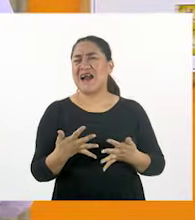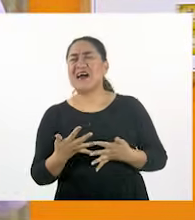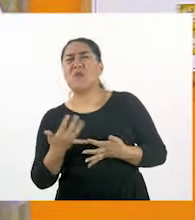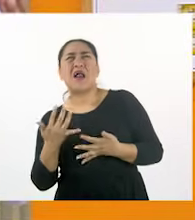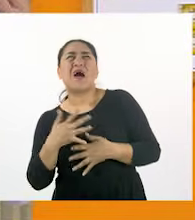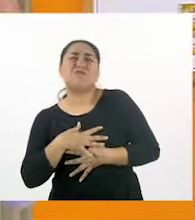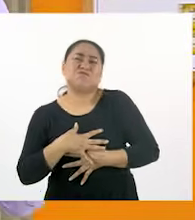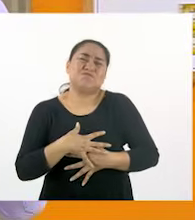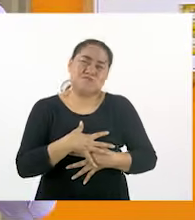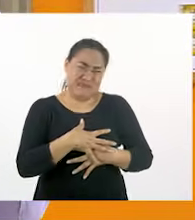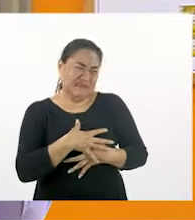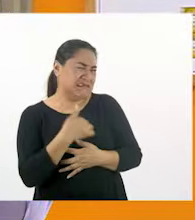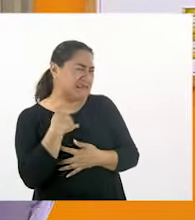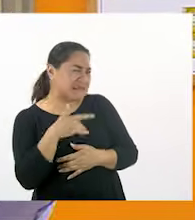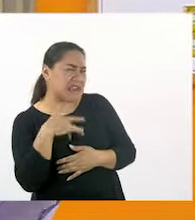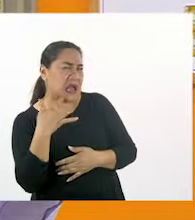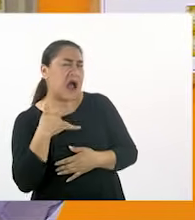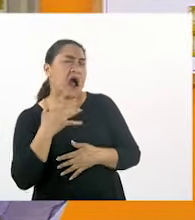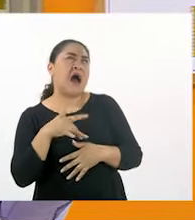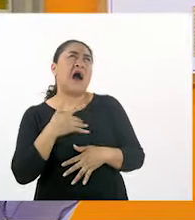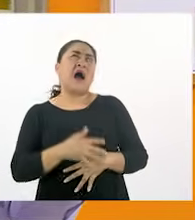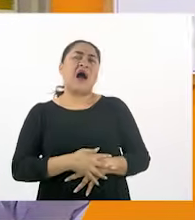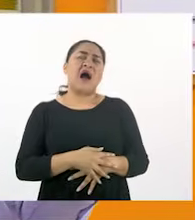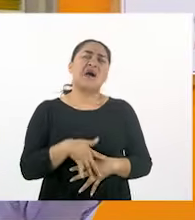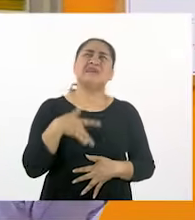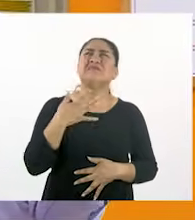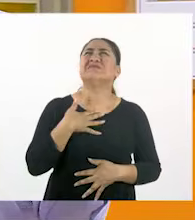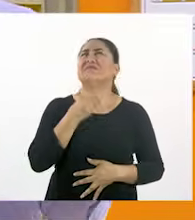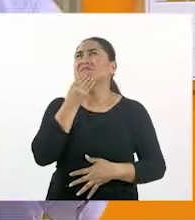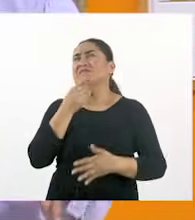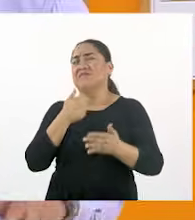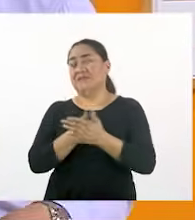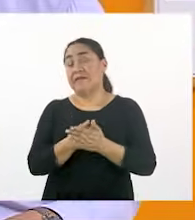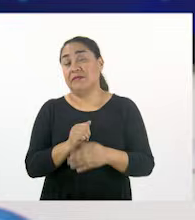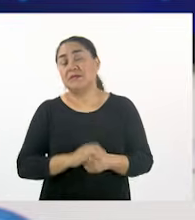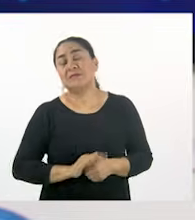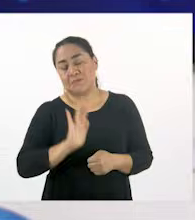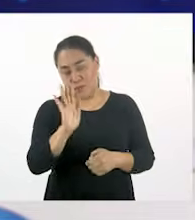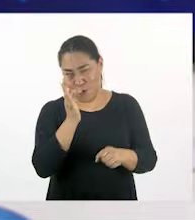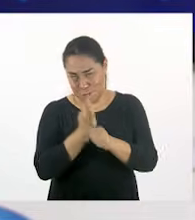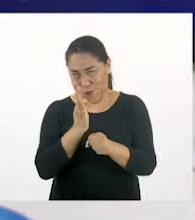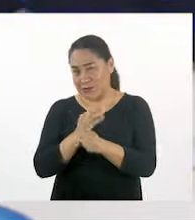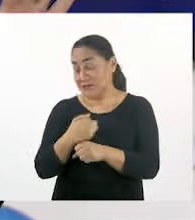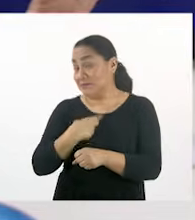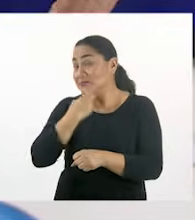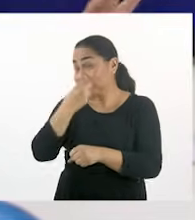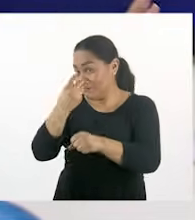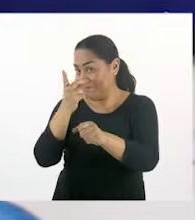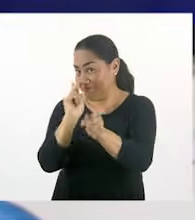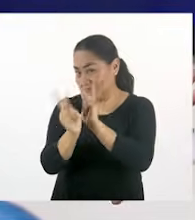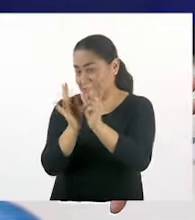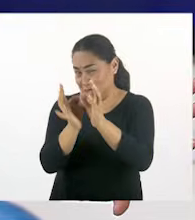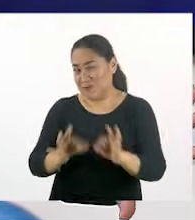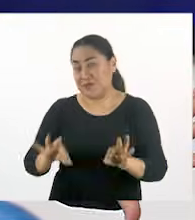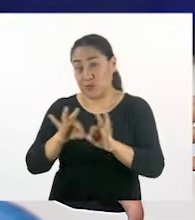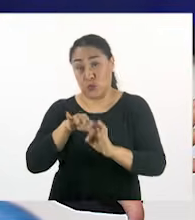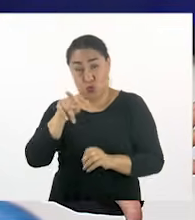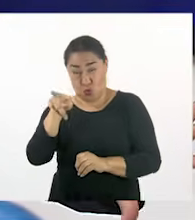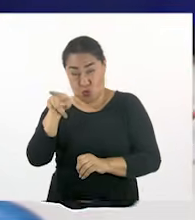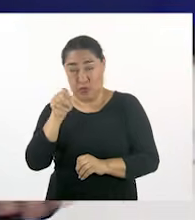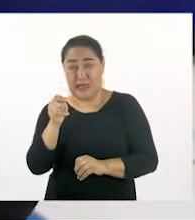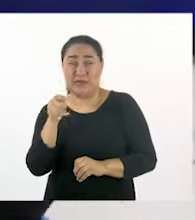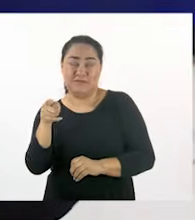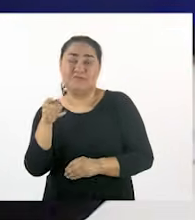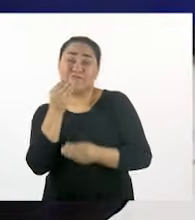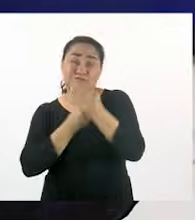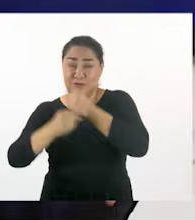mal del puerco, sí lo sentía, decir, ¡ay, estoy lleno! Y además te voy a comentar algo bien importante. Tú cenas esto tan